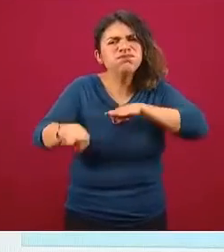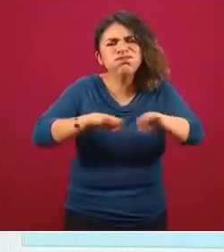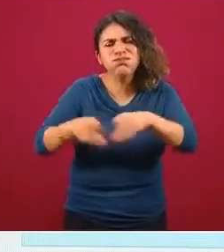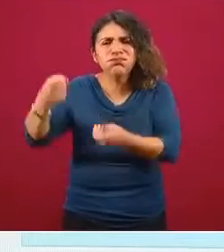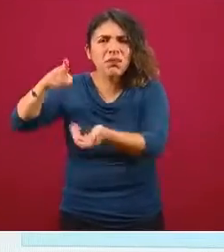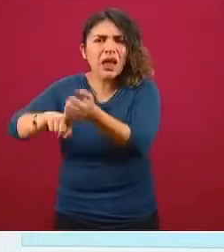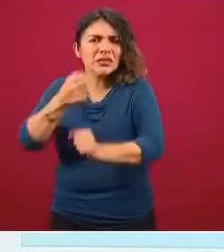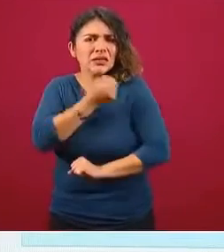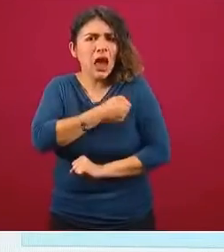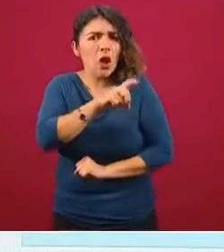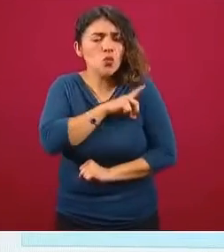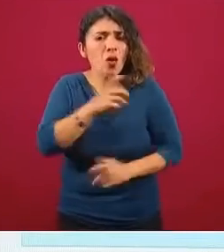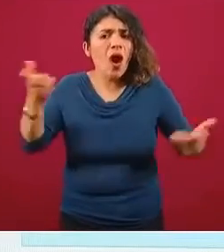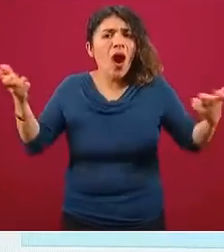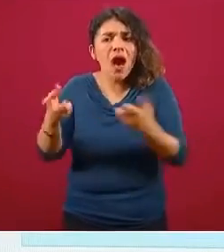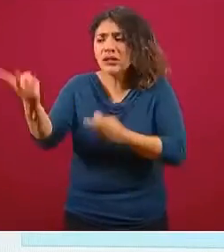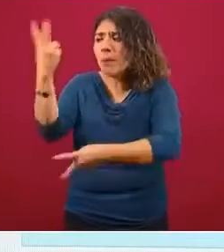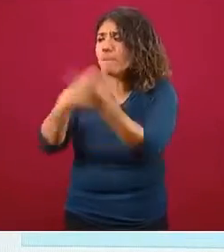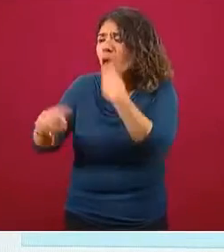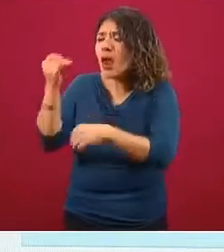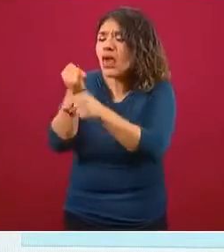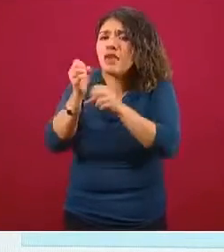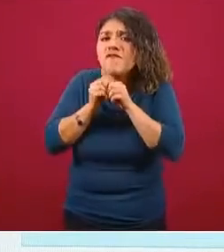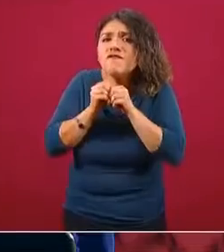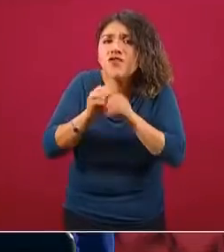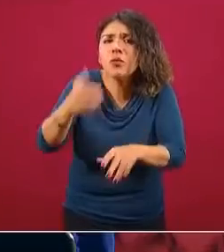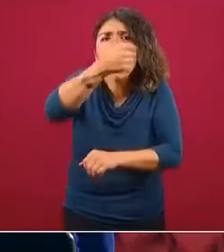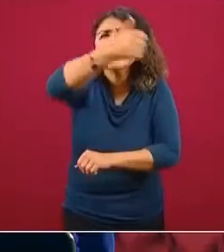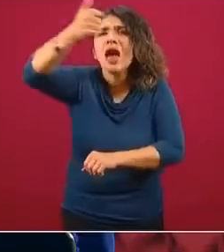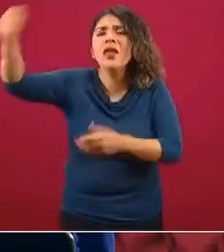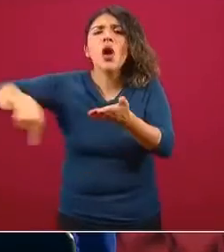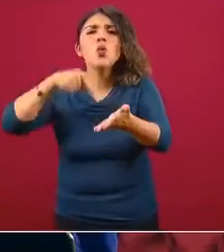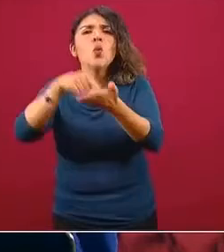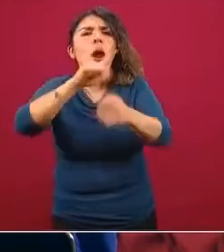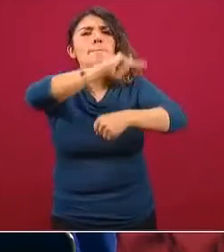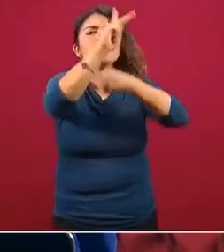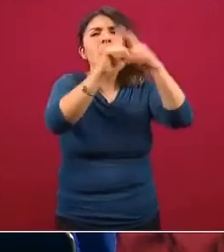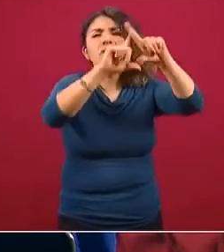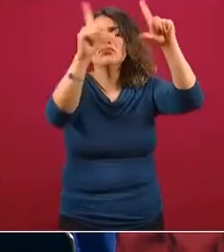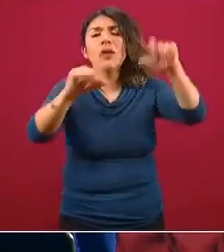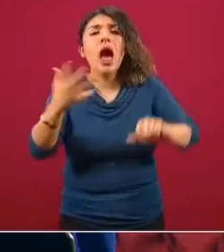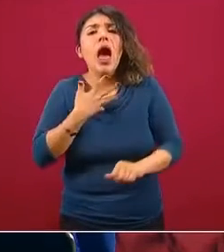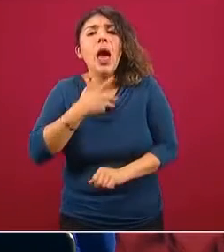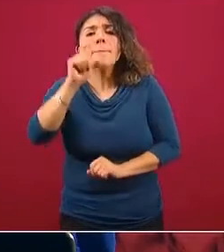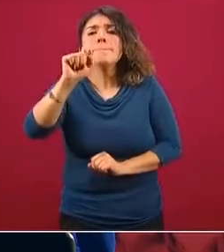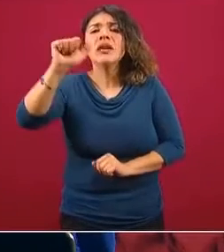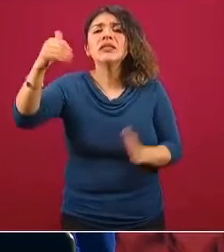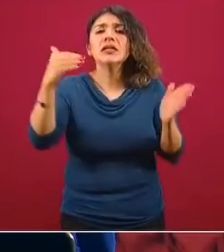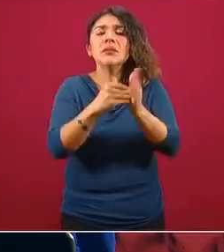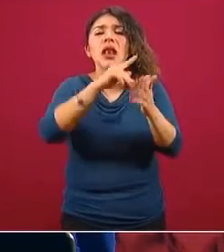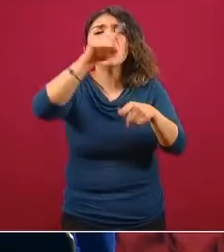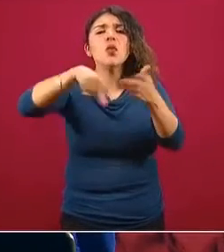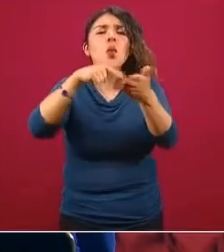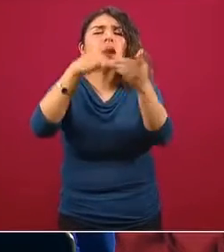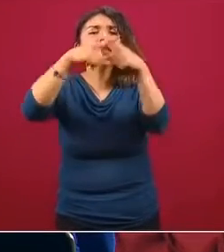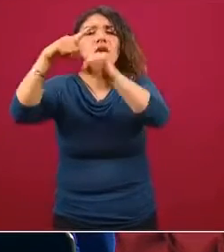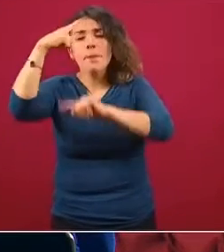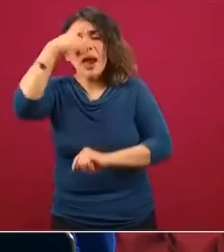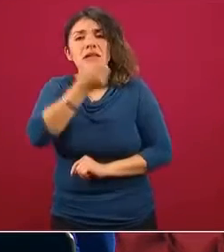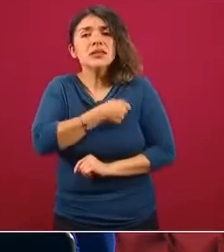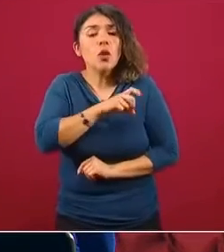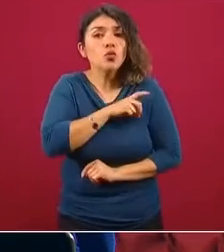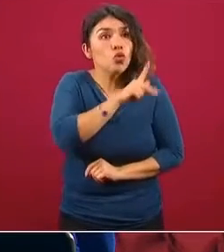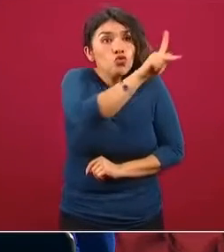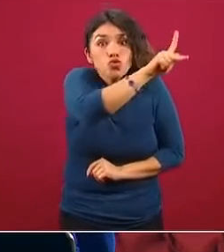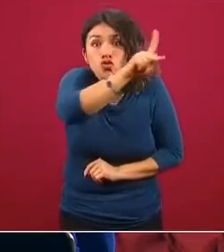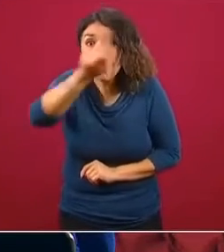salud que producen esta información de cada rincón del país. Hay más de 26,000 unidades de salud y todas